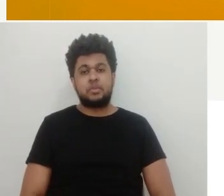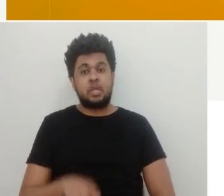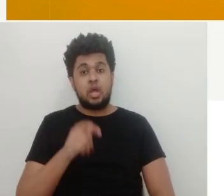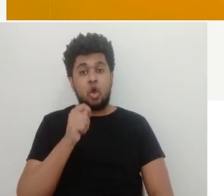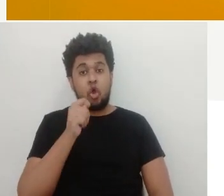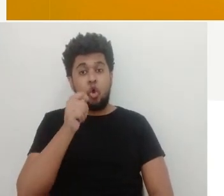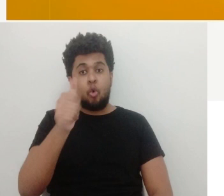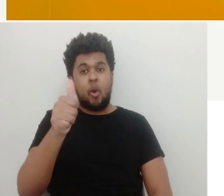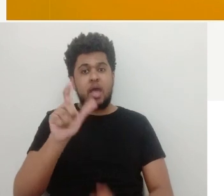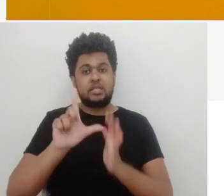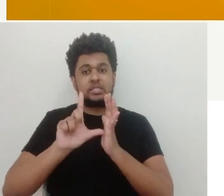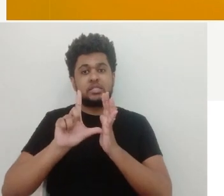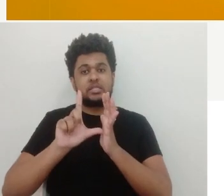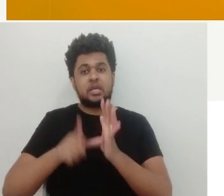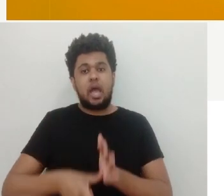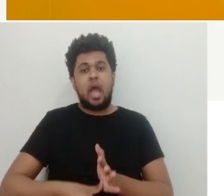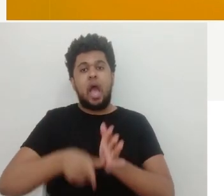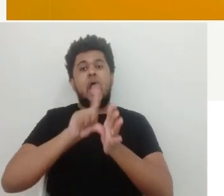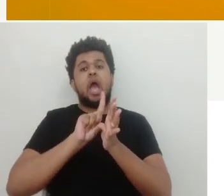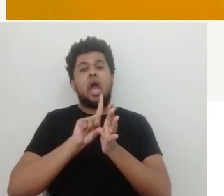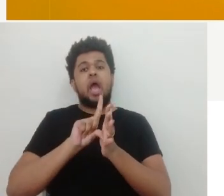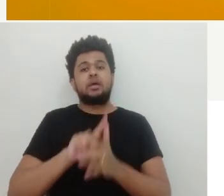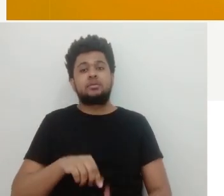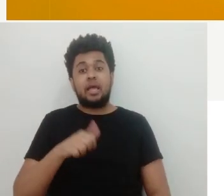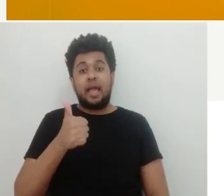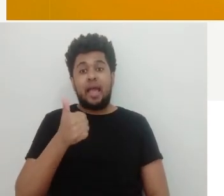Obrigada, professora Maréia.